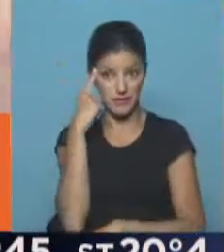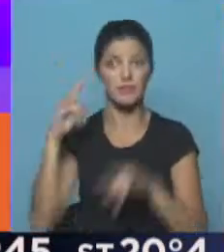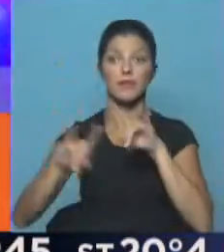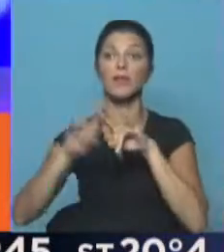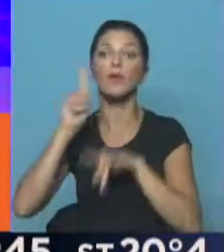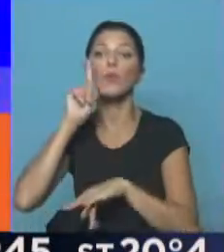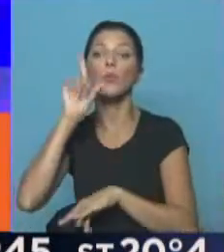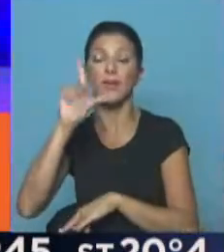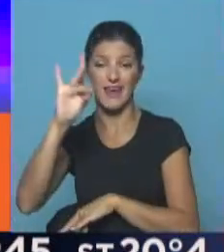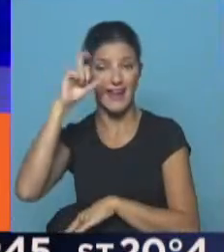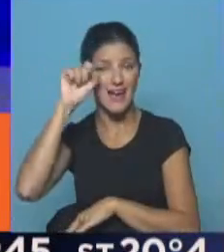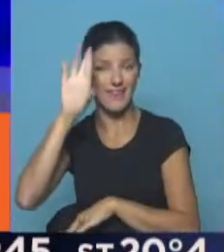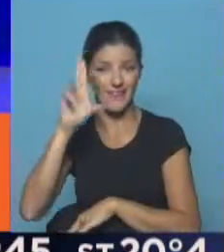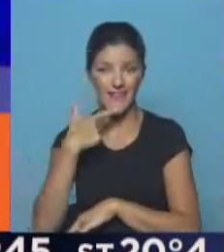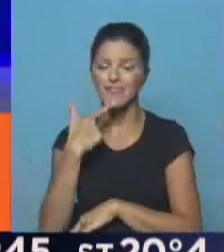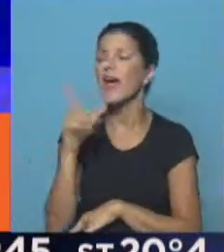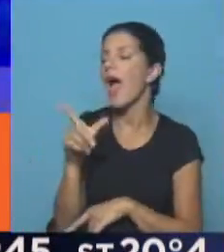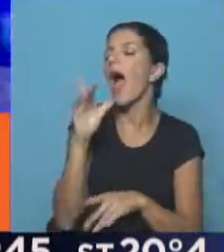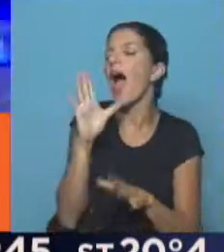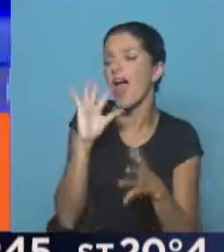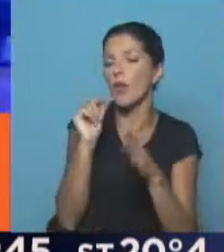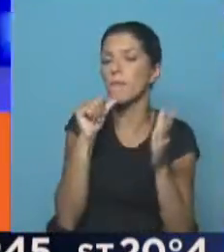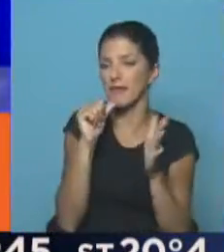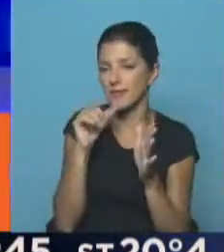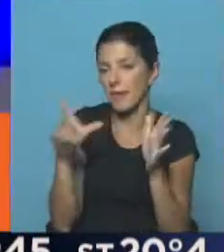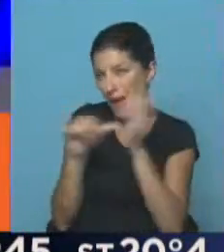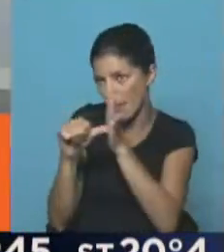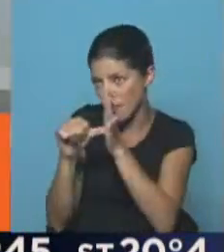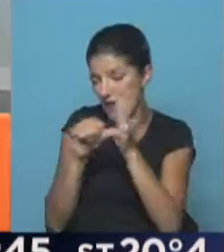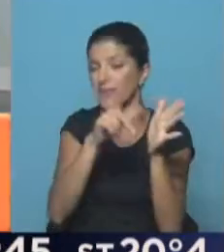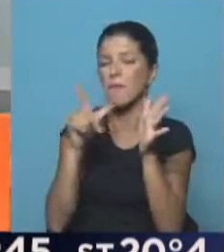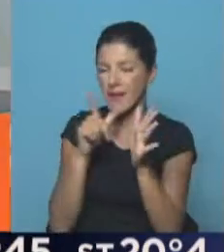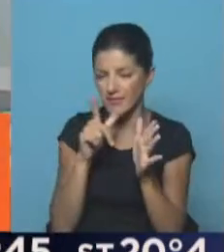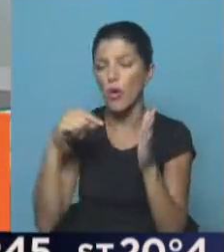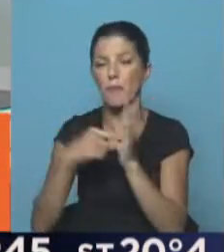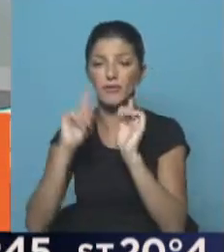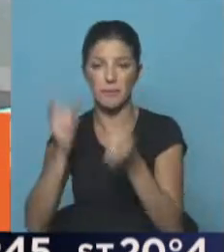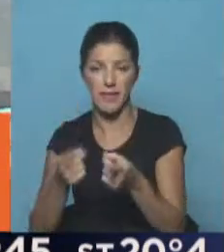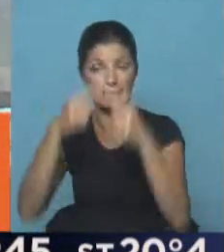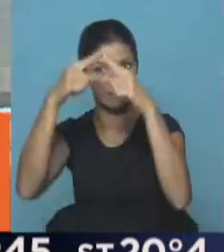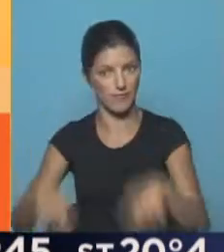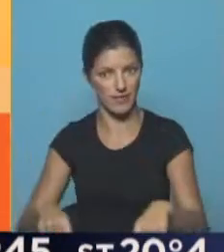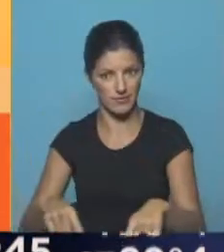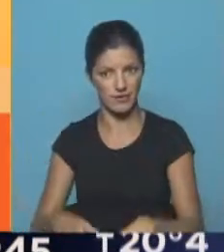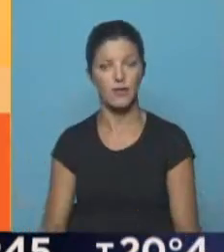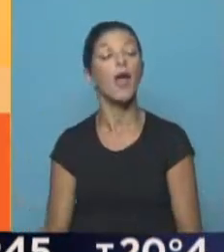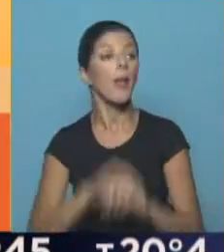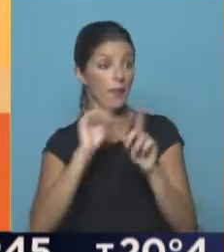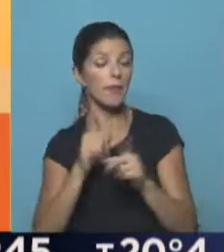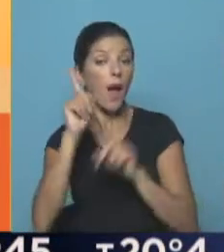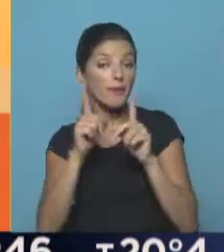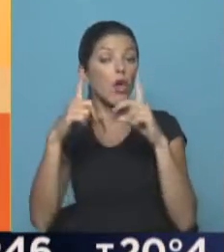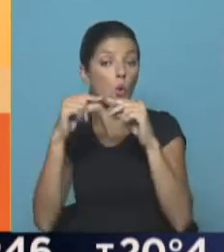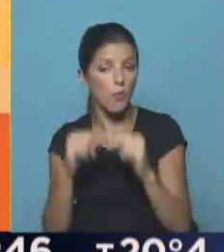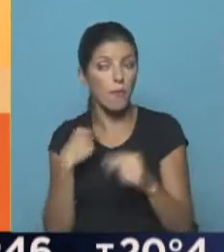menos parecido pasa en países tan diferentes, hay que buscar una causa común. Exacto. Hay también cifras que te dan una